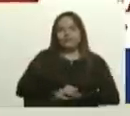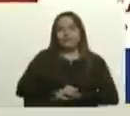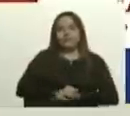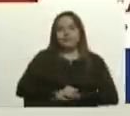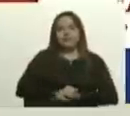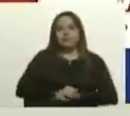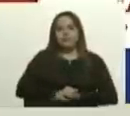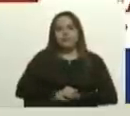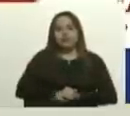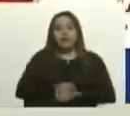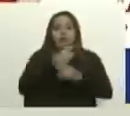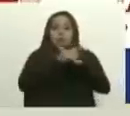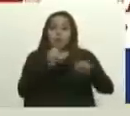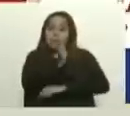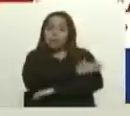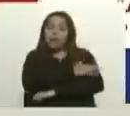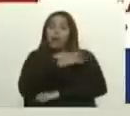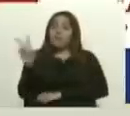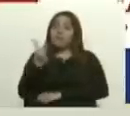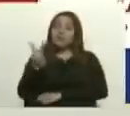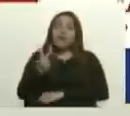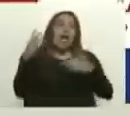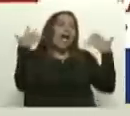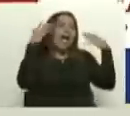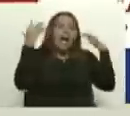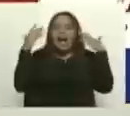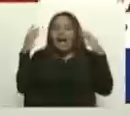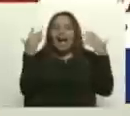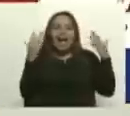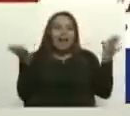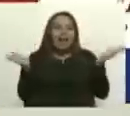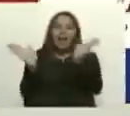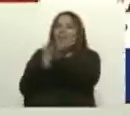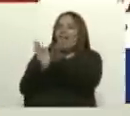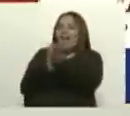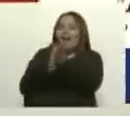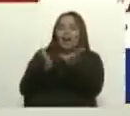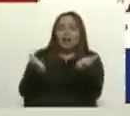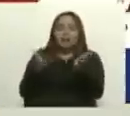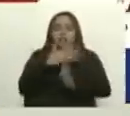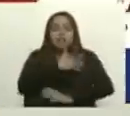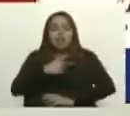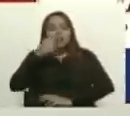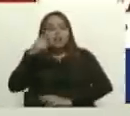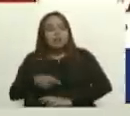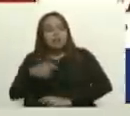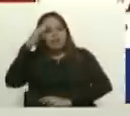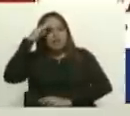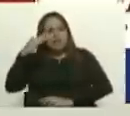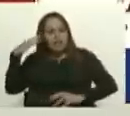Todo eso lo aplaudió la oposición venezolana. El intento de invasión